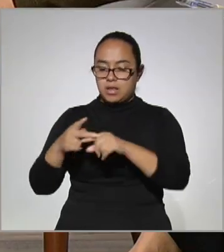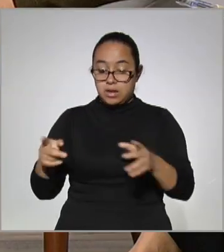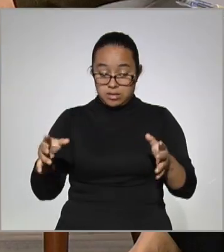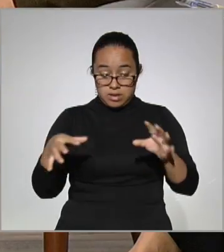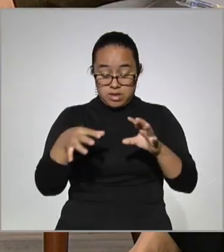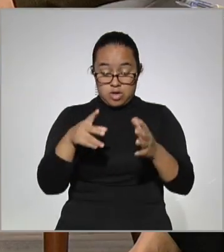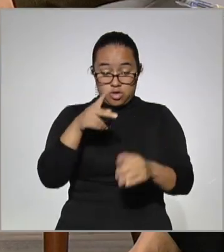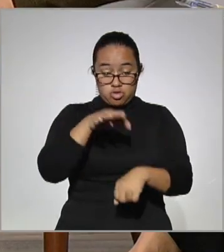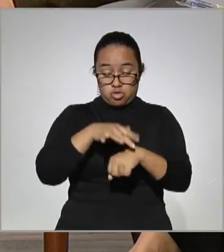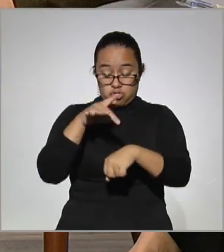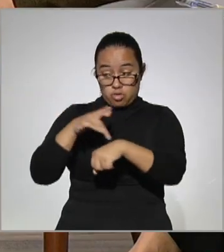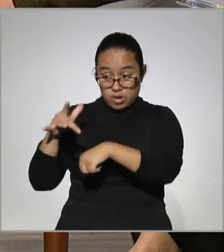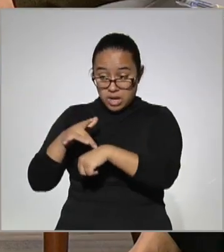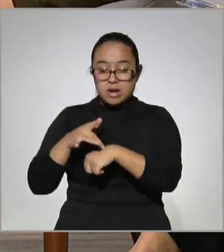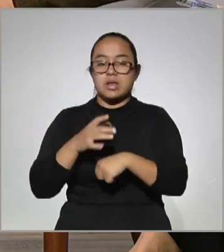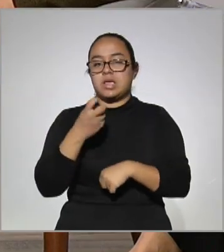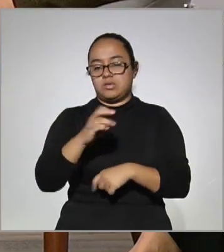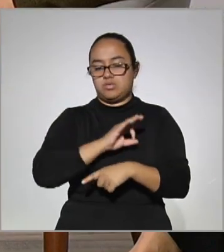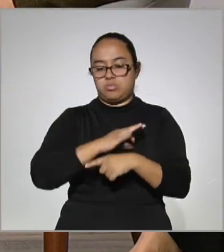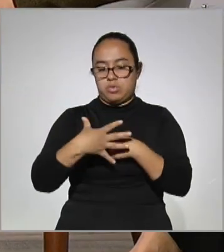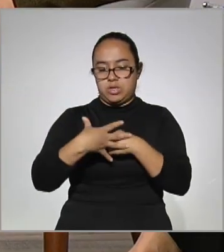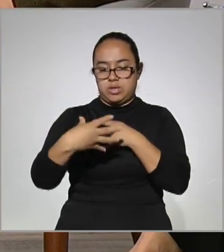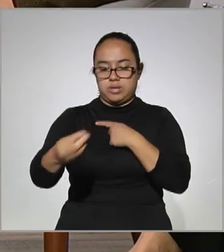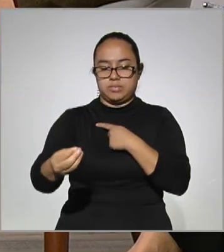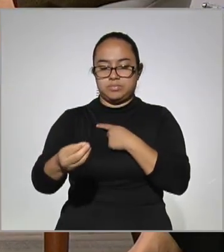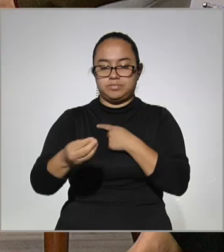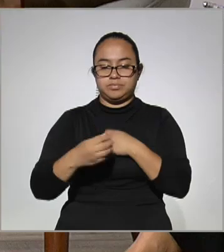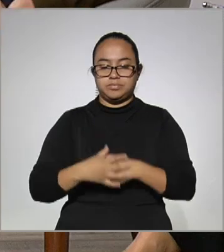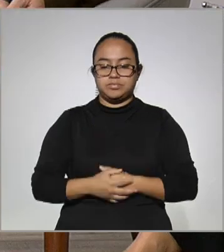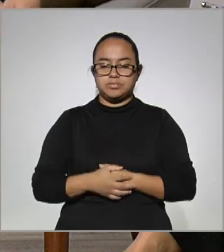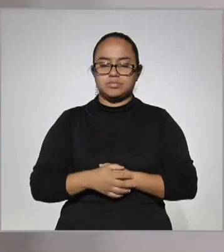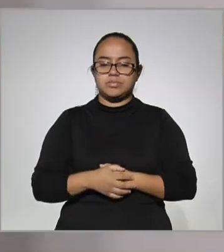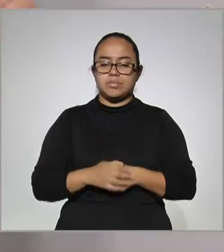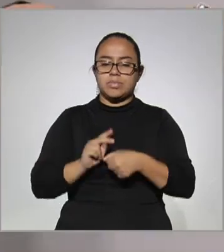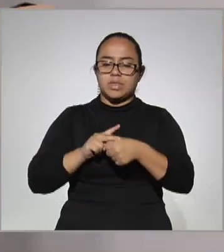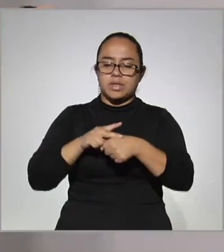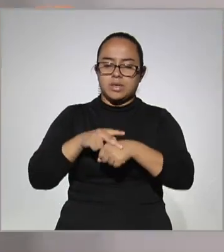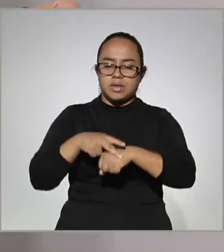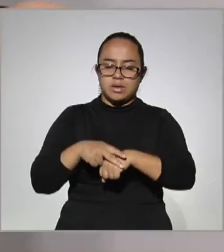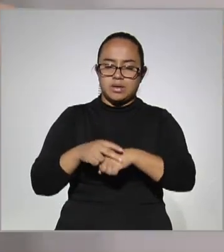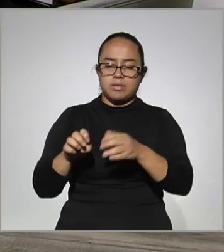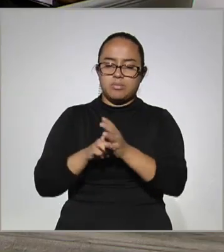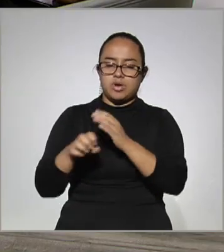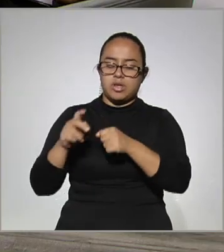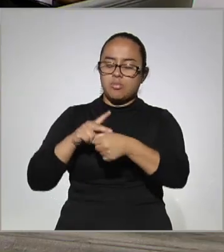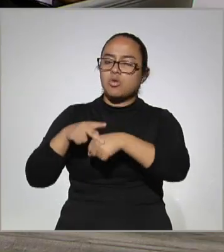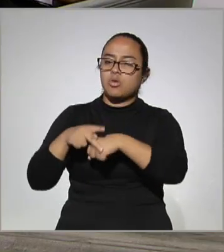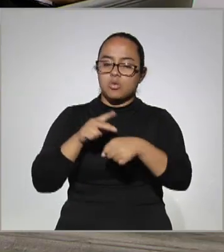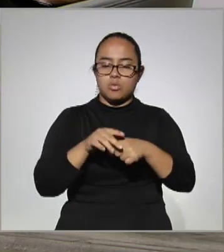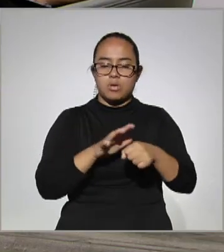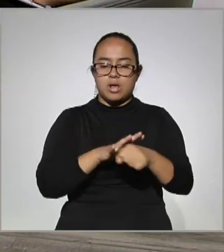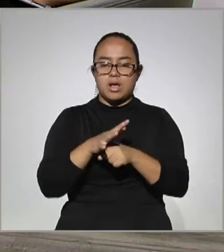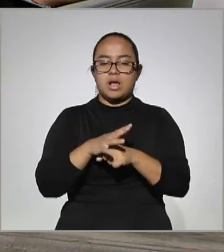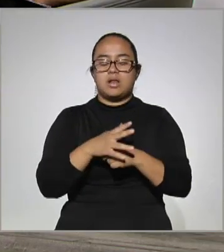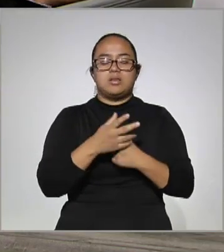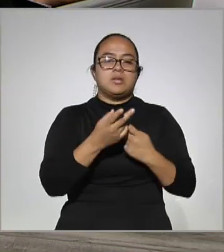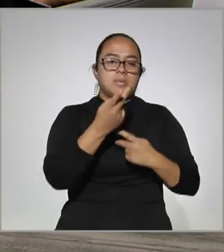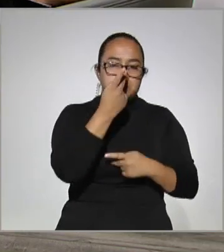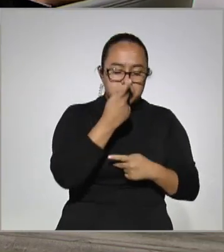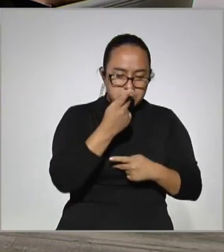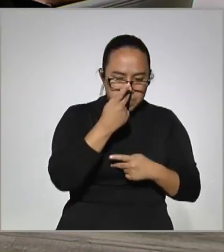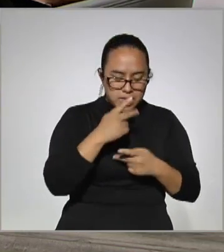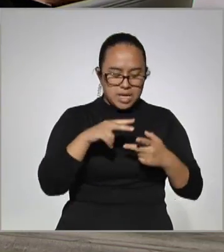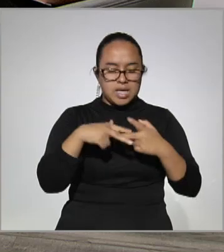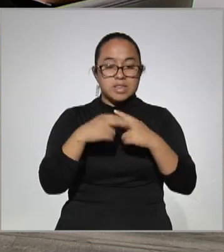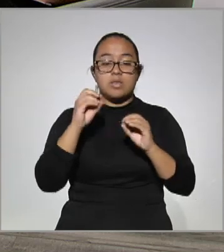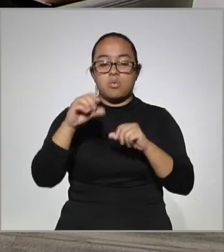hace muy interesante en la transmisión. ¿Por qué? Porque hay adolescentes. Piel, me refiero a roce de genitales.